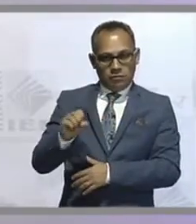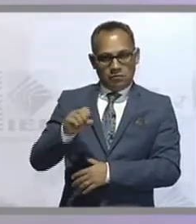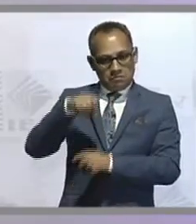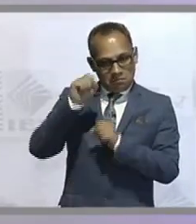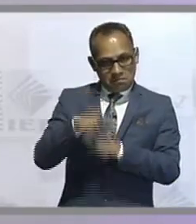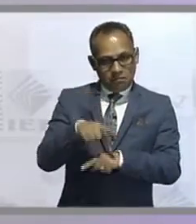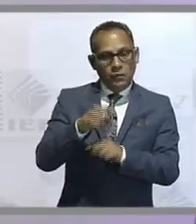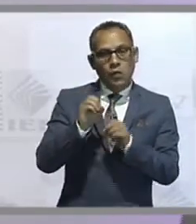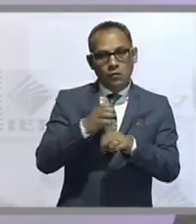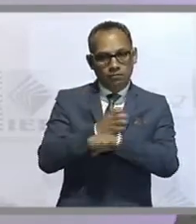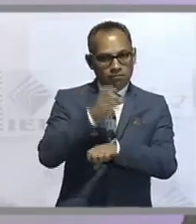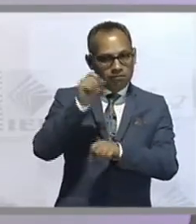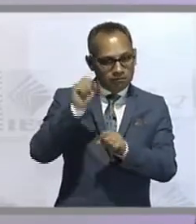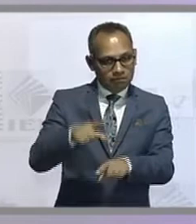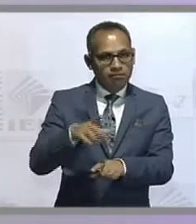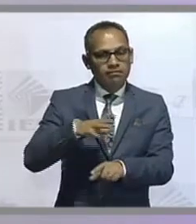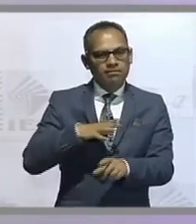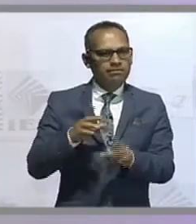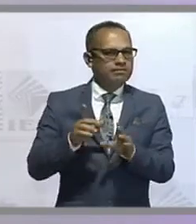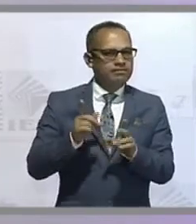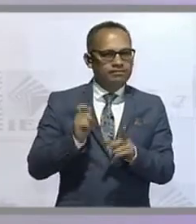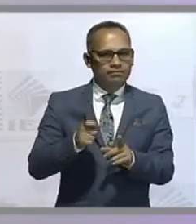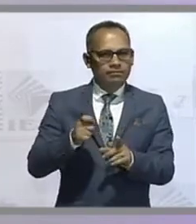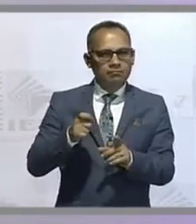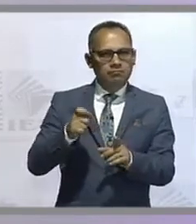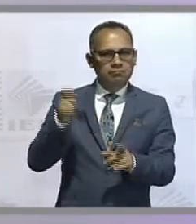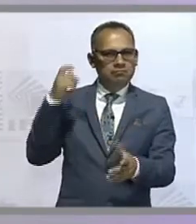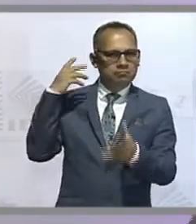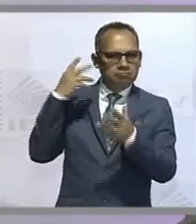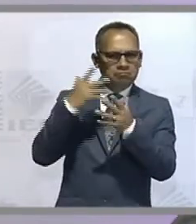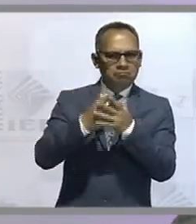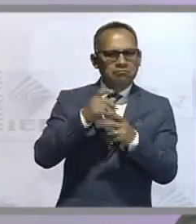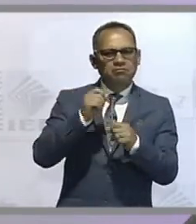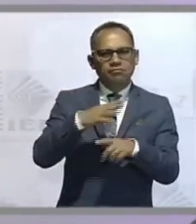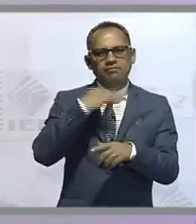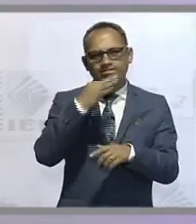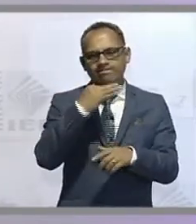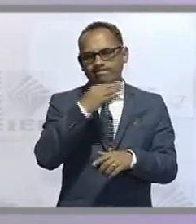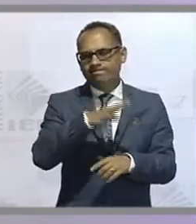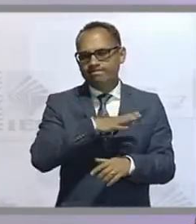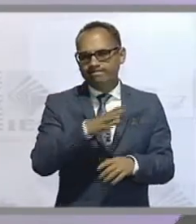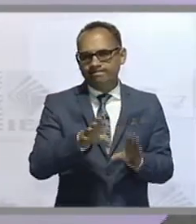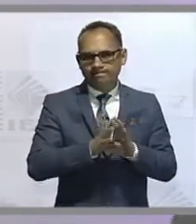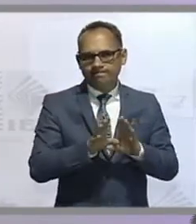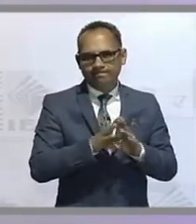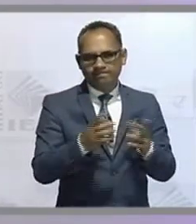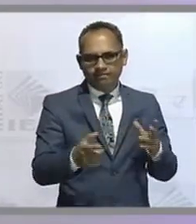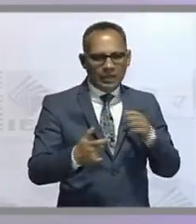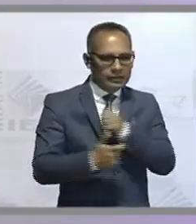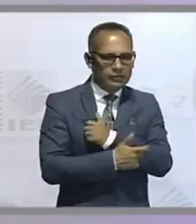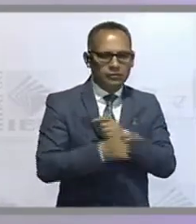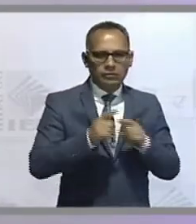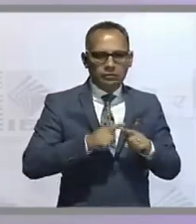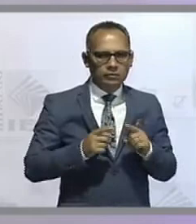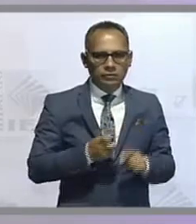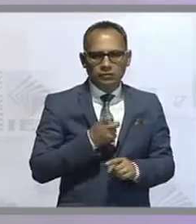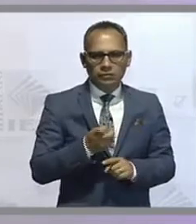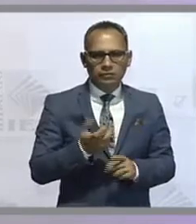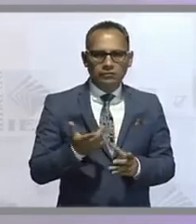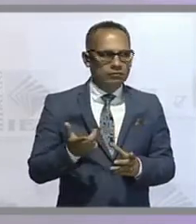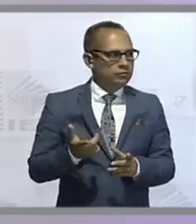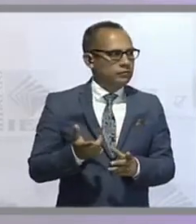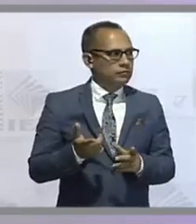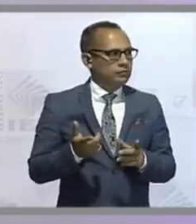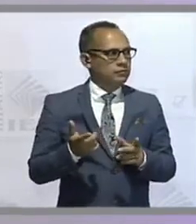cometiendo muchas anomalías muchas situaciones que creo que se deben determinar no es posible que tarjetitas como